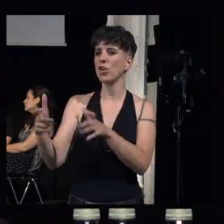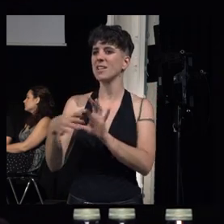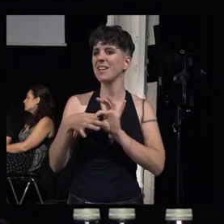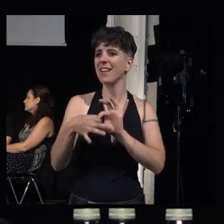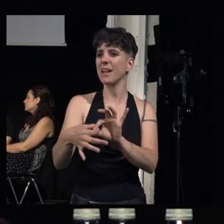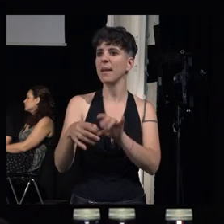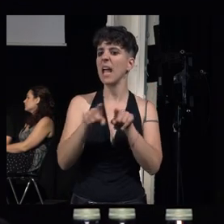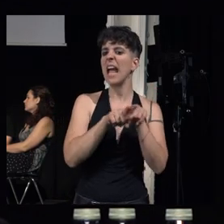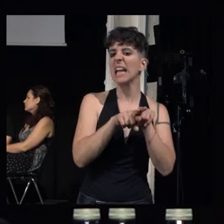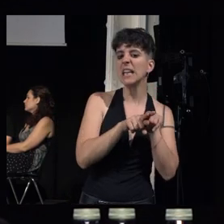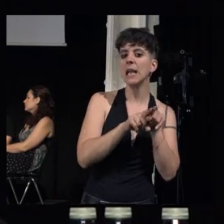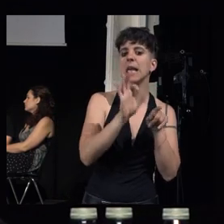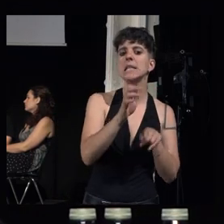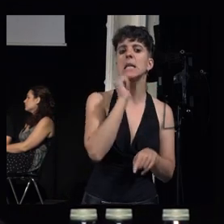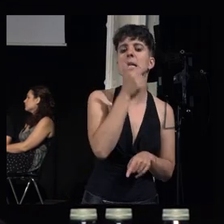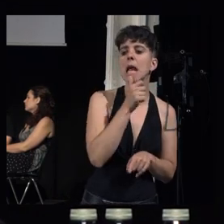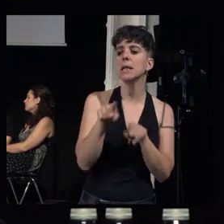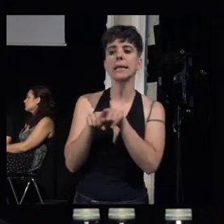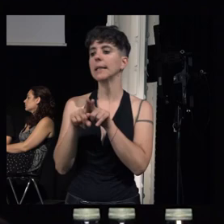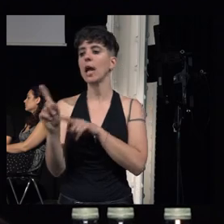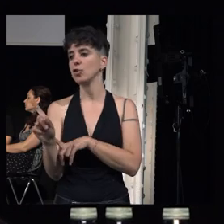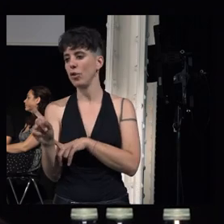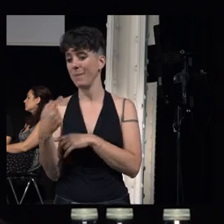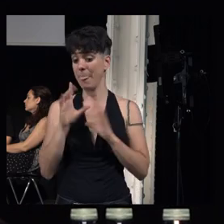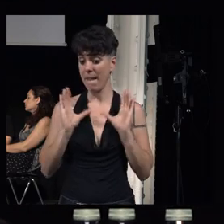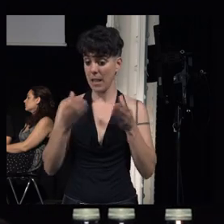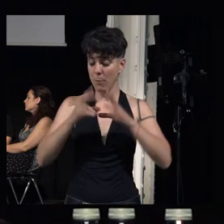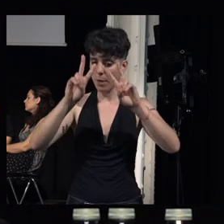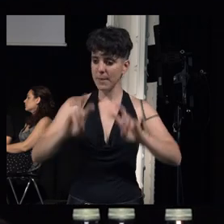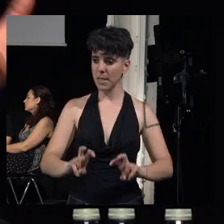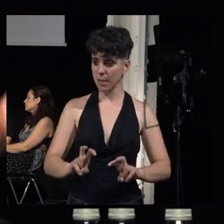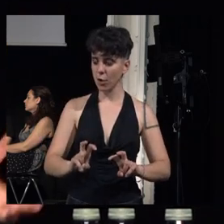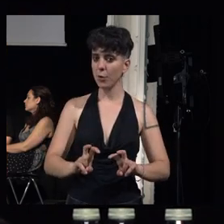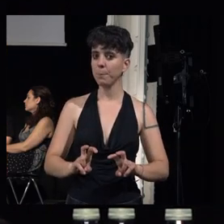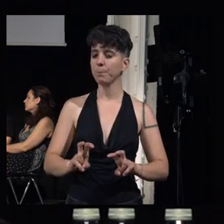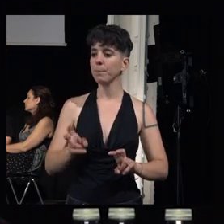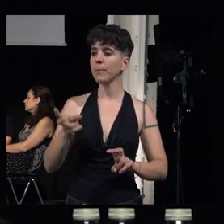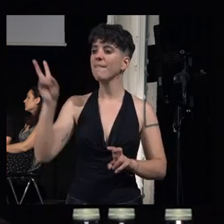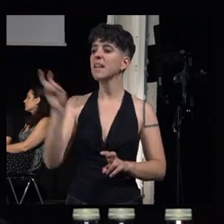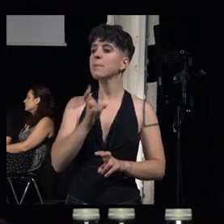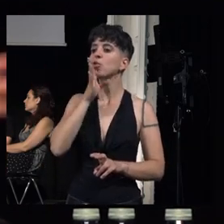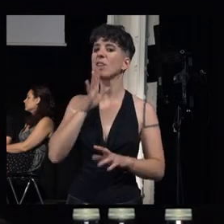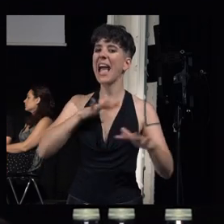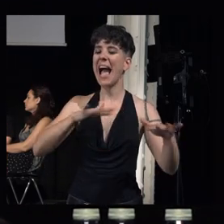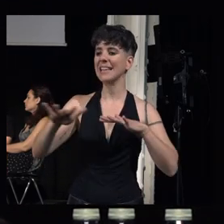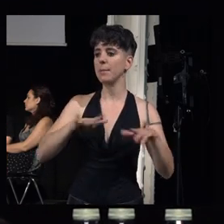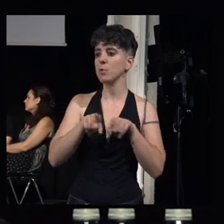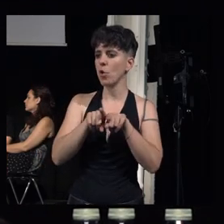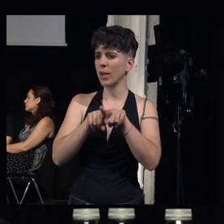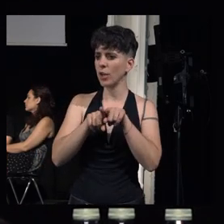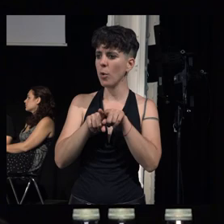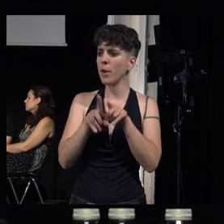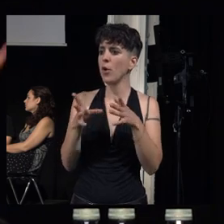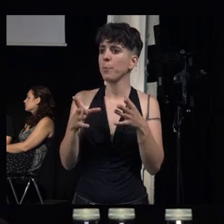quién es crítica y quién es no, ¿no? El equipo de investigación, digamos, veníamos evidentemente de un activismo crítico, pero hemos tratado en todo